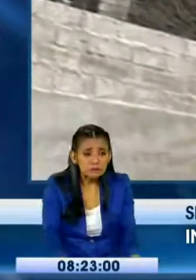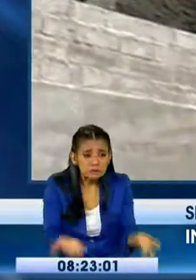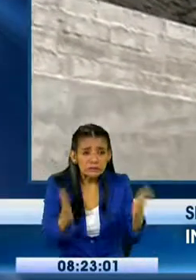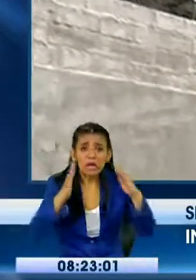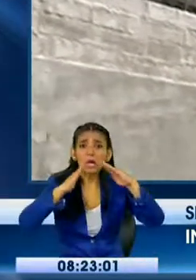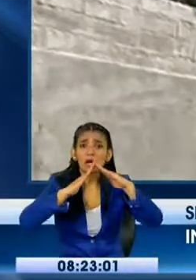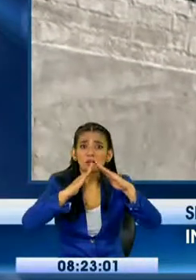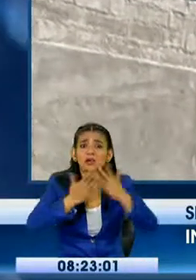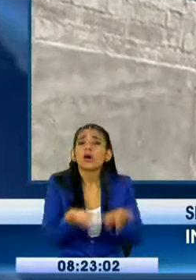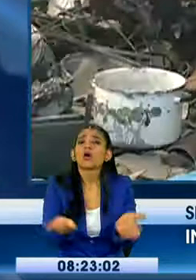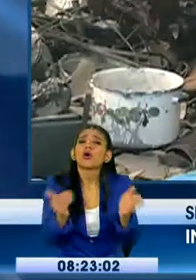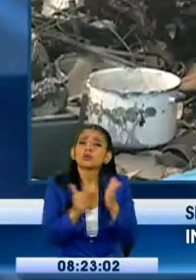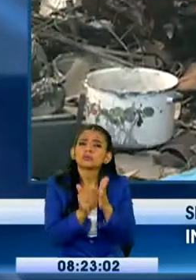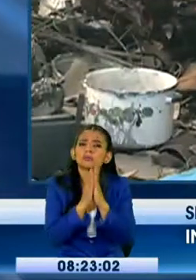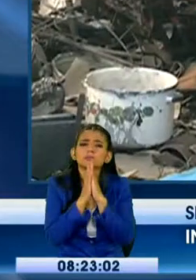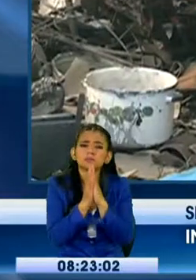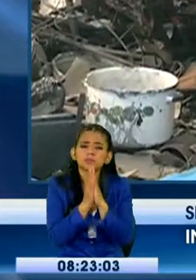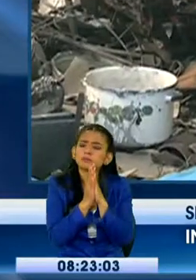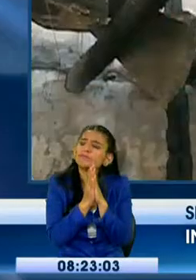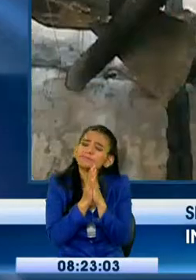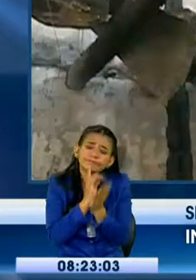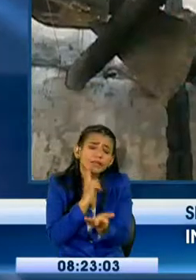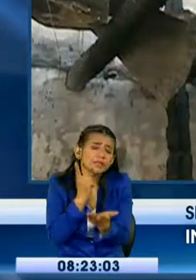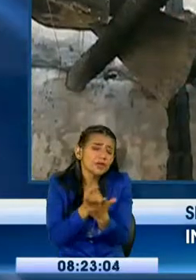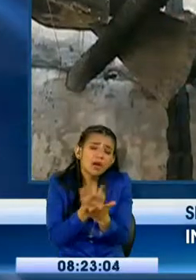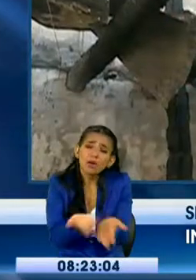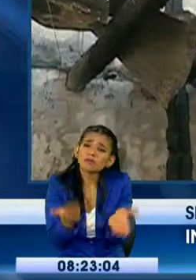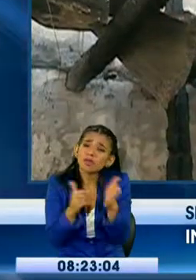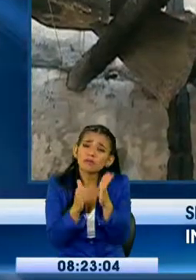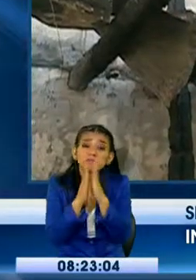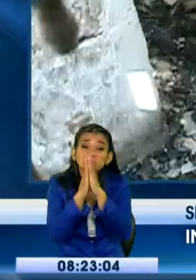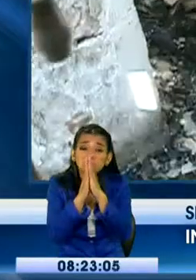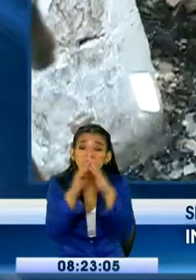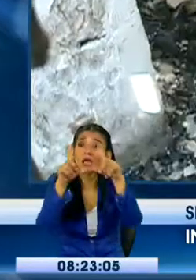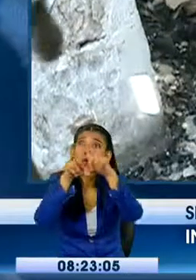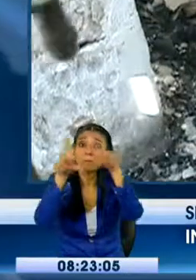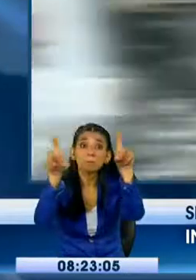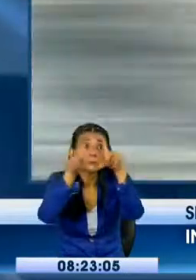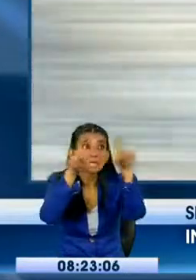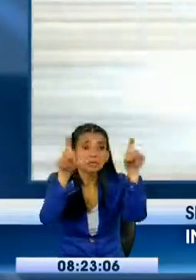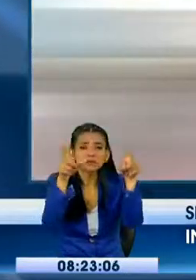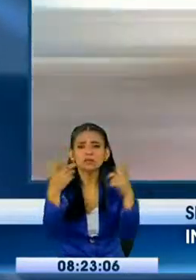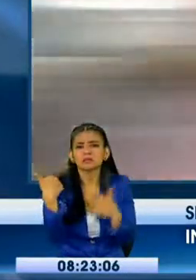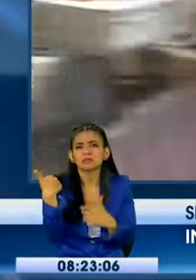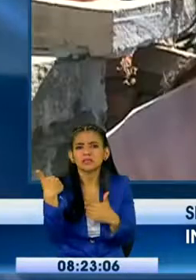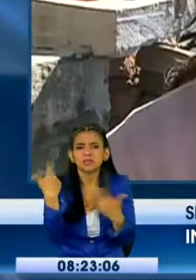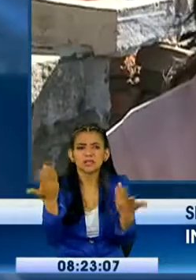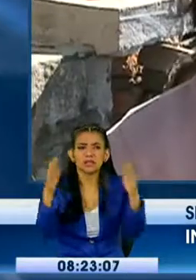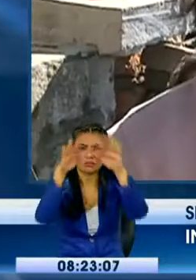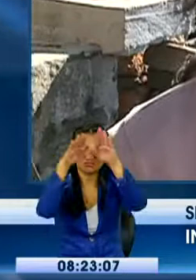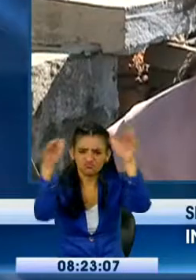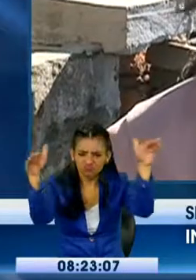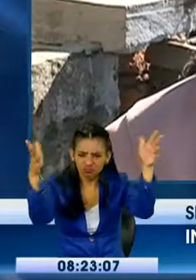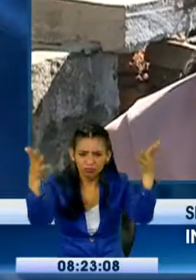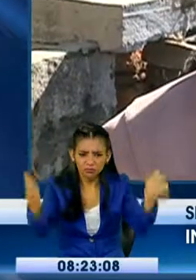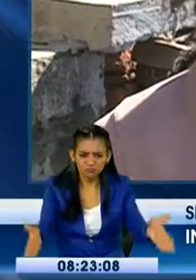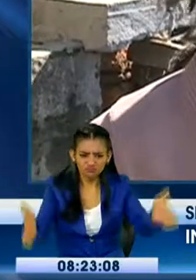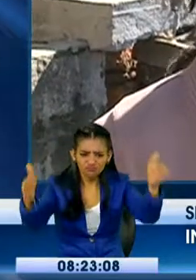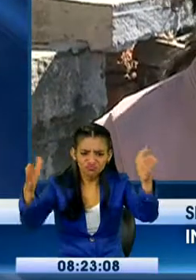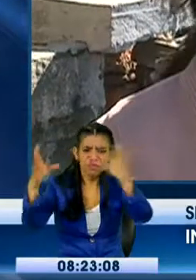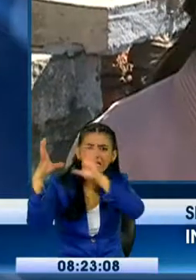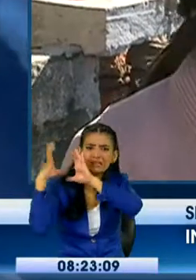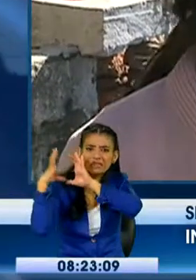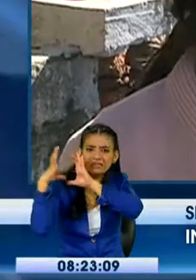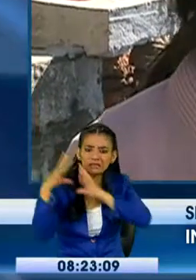sé, nuevamente recurro y nos toca recurrir a ustedes, a los empresarios que tienen estas planchas de gypsum, algo de cemento, ponerles